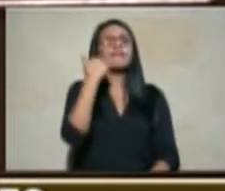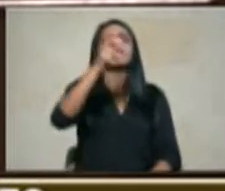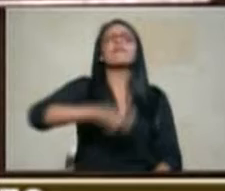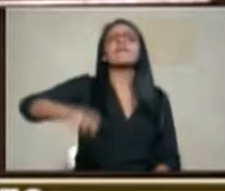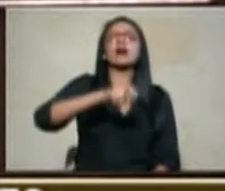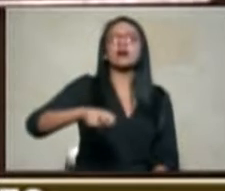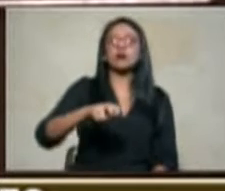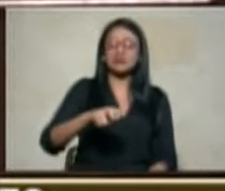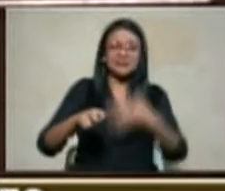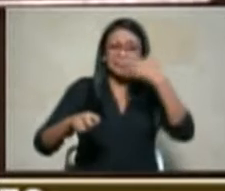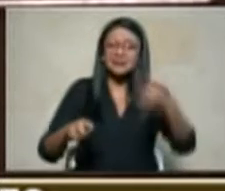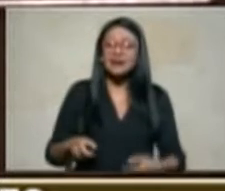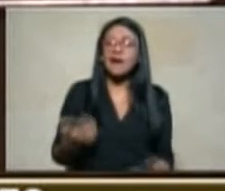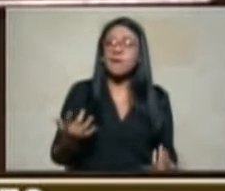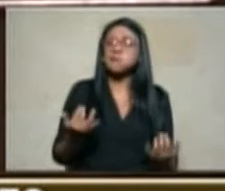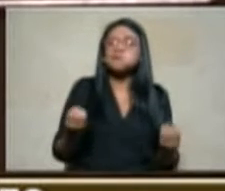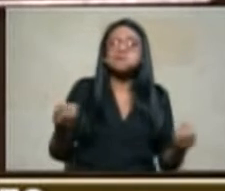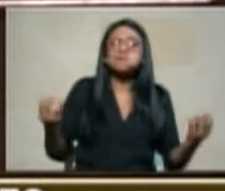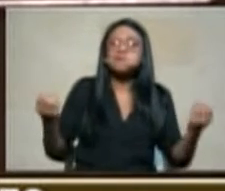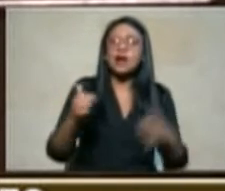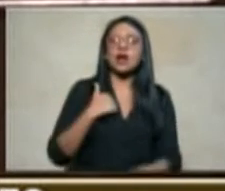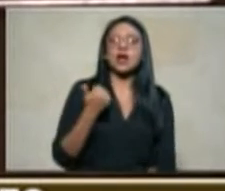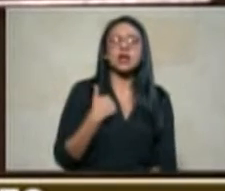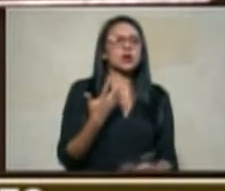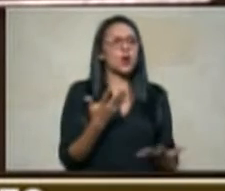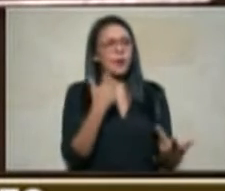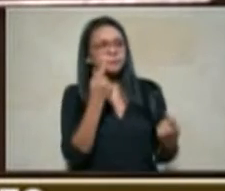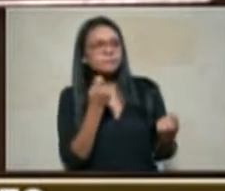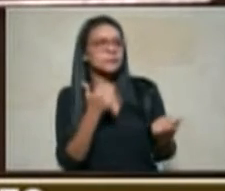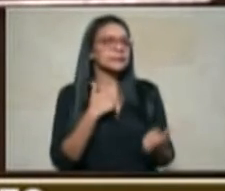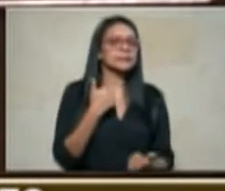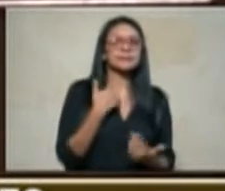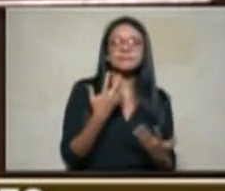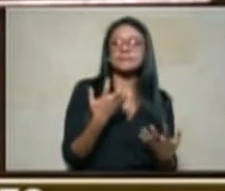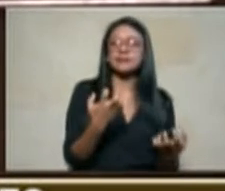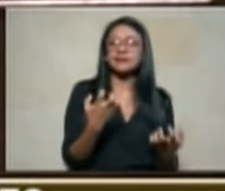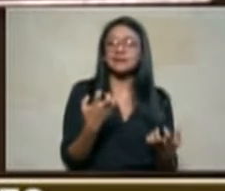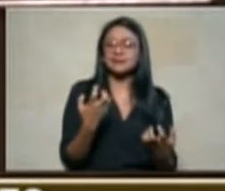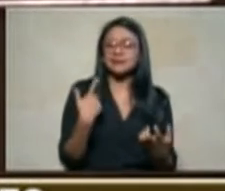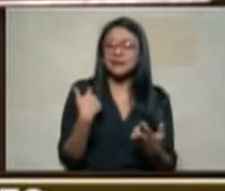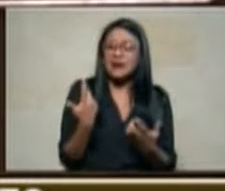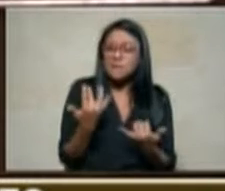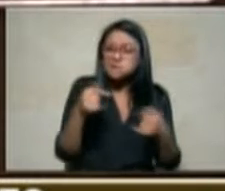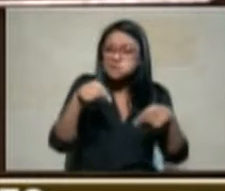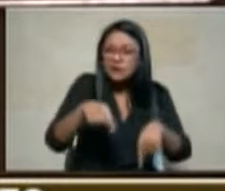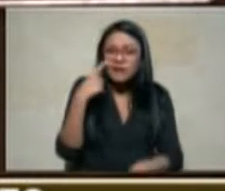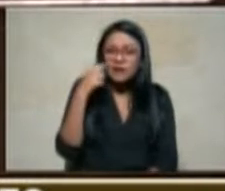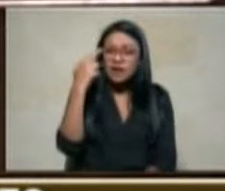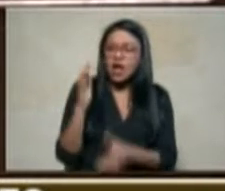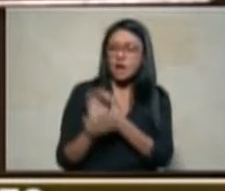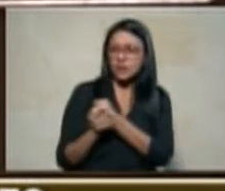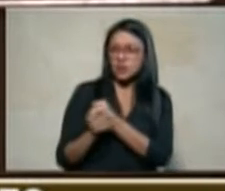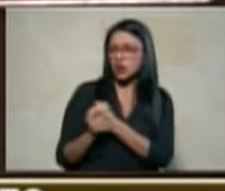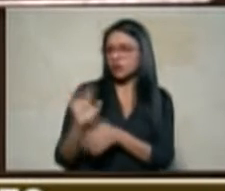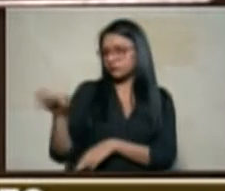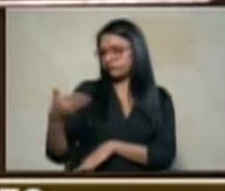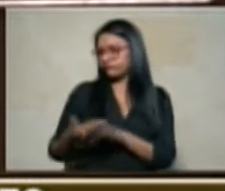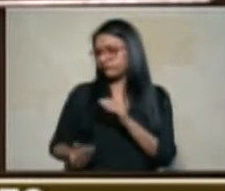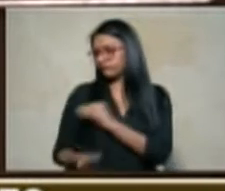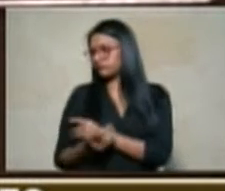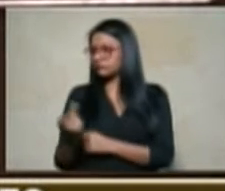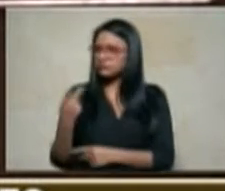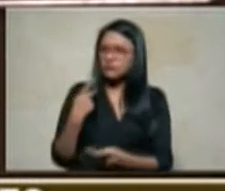avivato, sí señor, aquí hay mucho avivato. Y avivato que es amigo, y entre amigos el uno le reclama al otro,